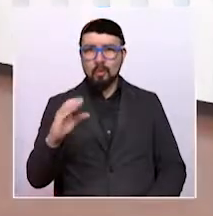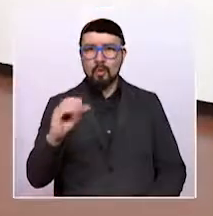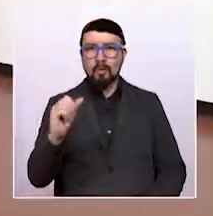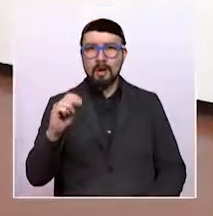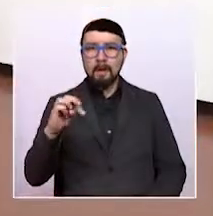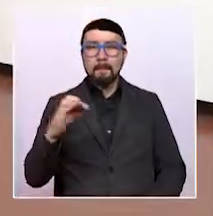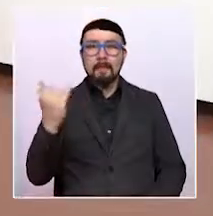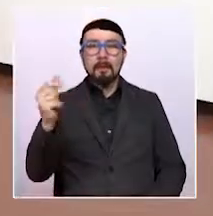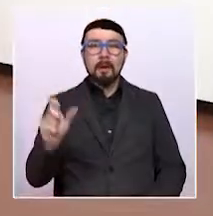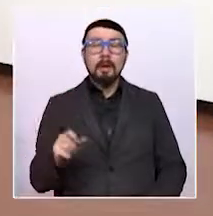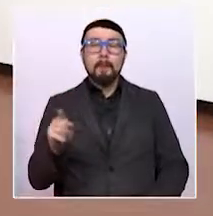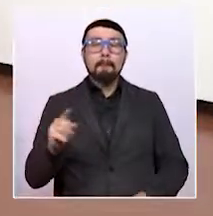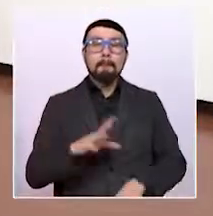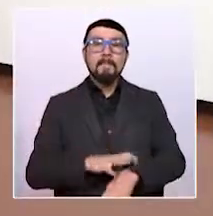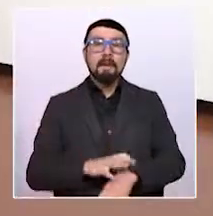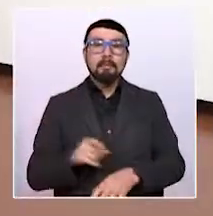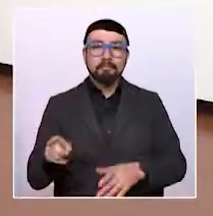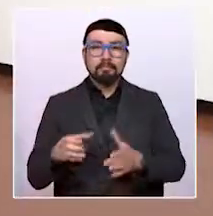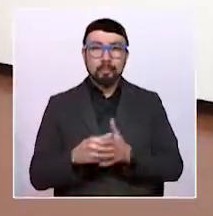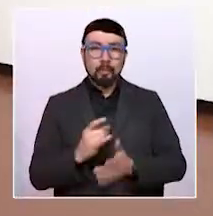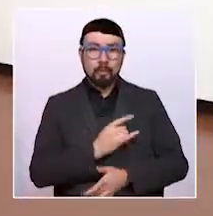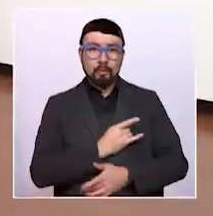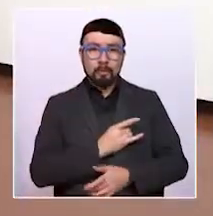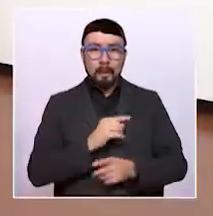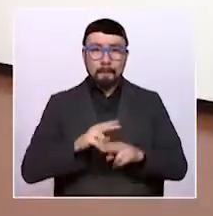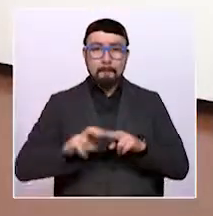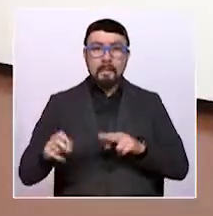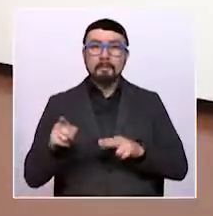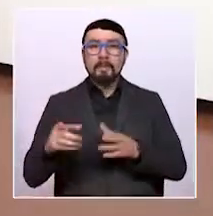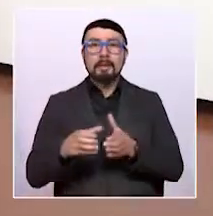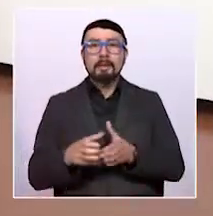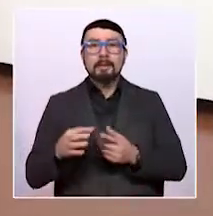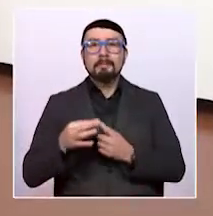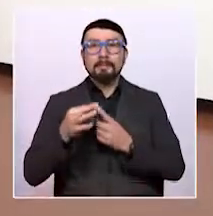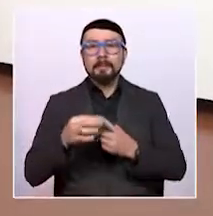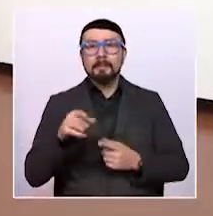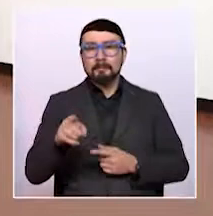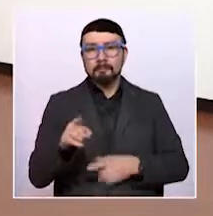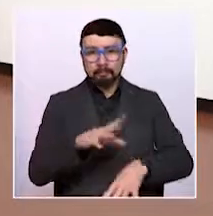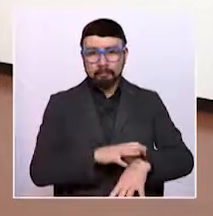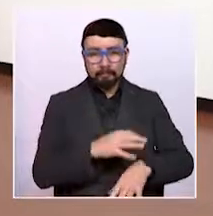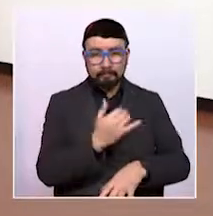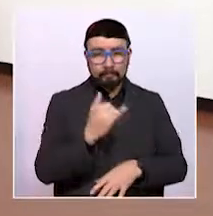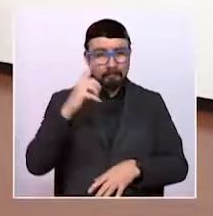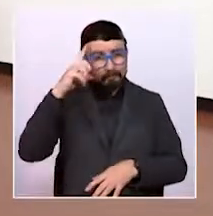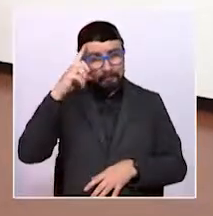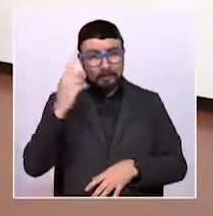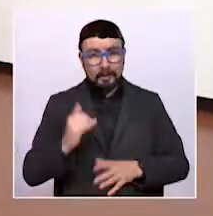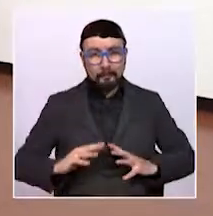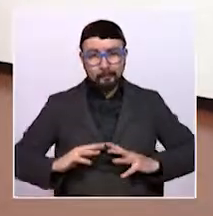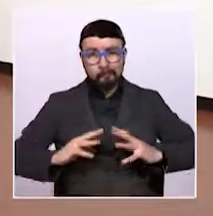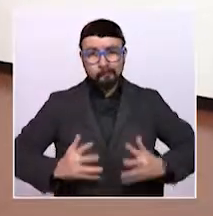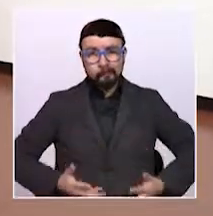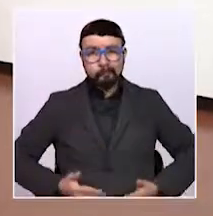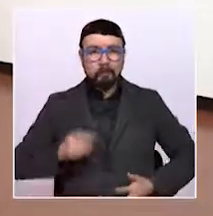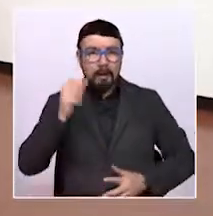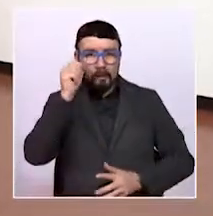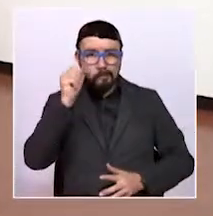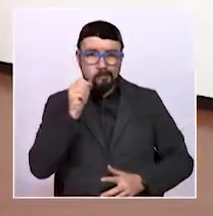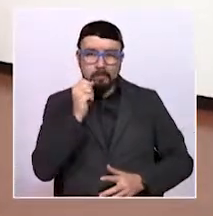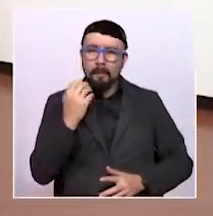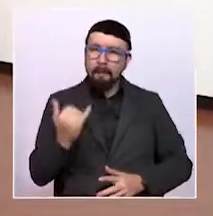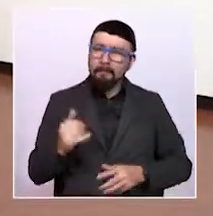universidad de manizales con especialidad en ginecología y obstetricia vamos a hablar hoy de las